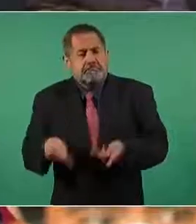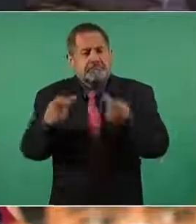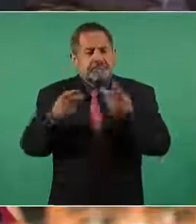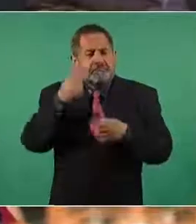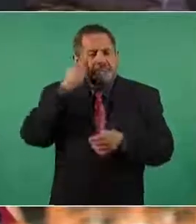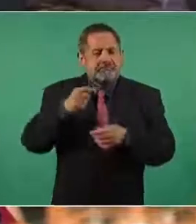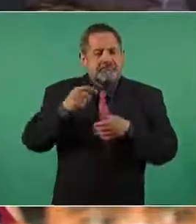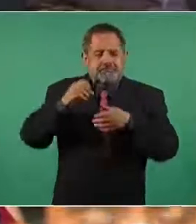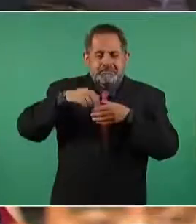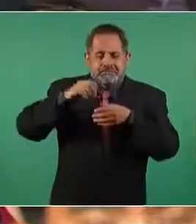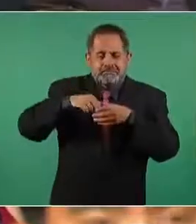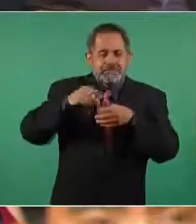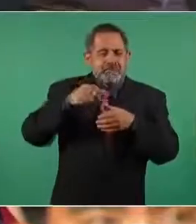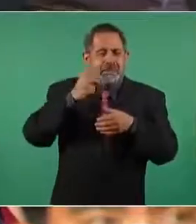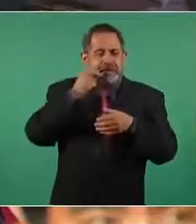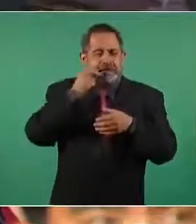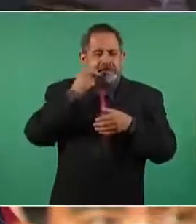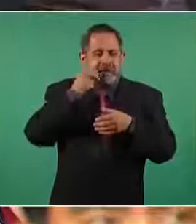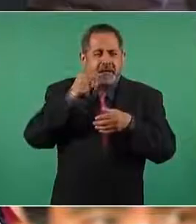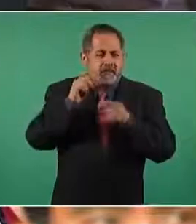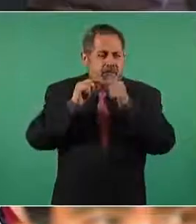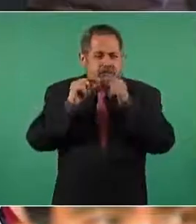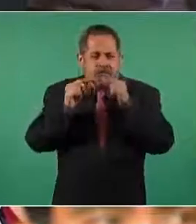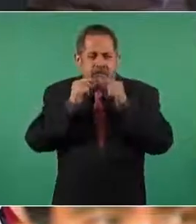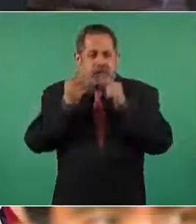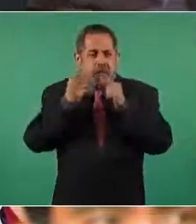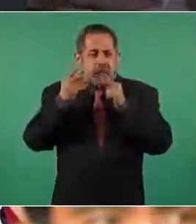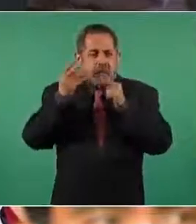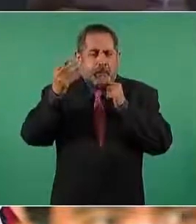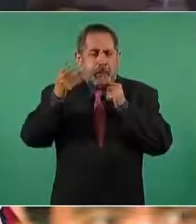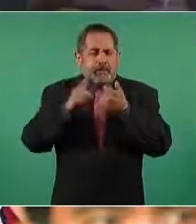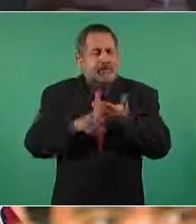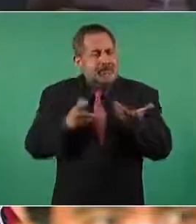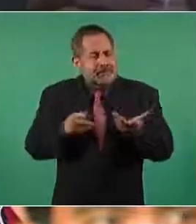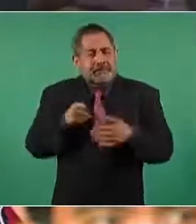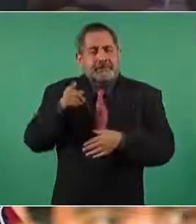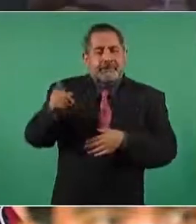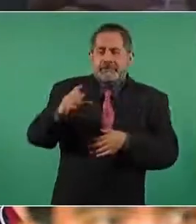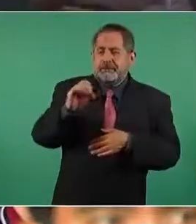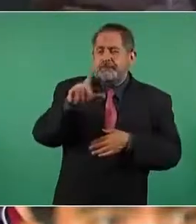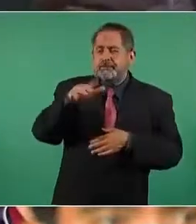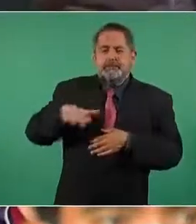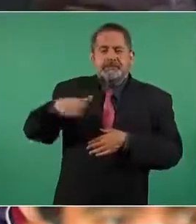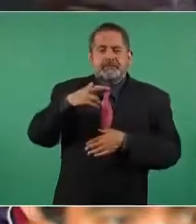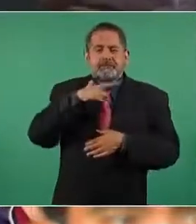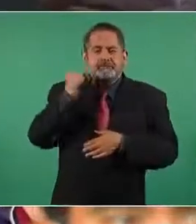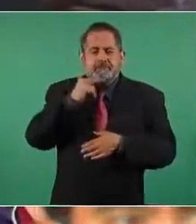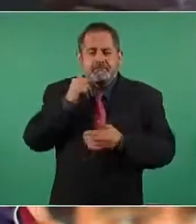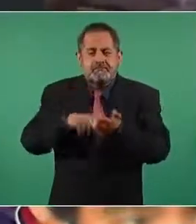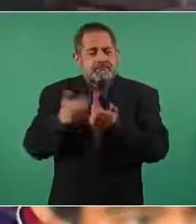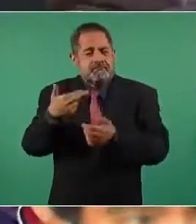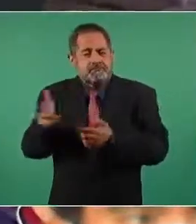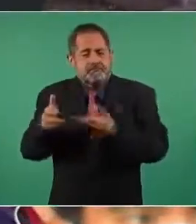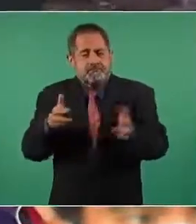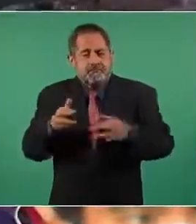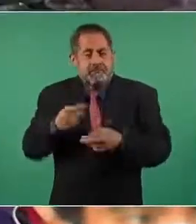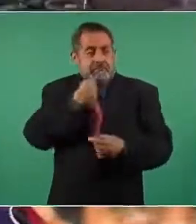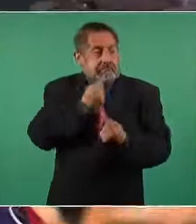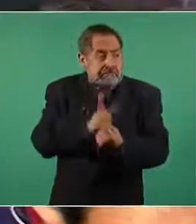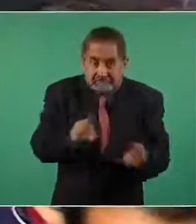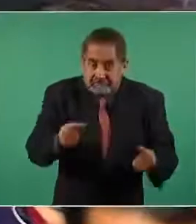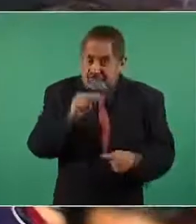tabaco, y en lo que tiene que ver en el corredor de Oaxaca, donde está en la Colonia Roma, los restaurantes, pues ya los niños venden junto